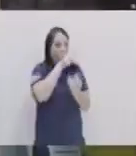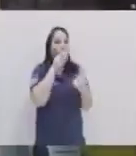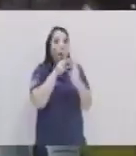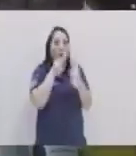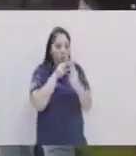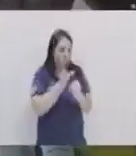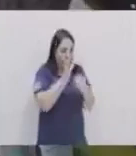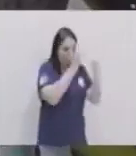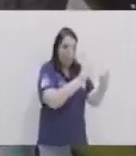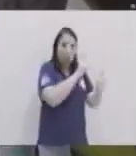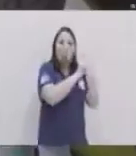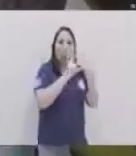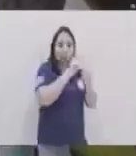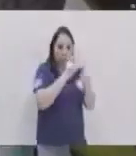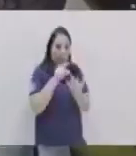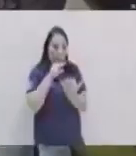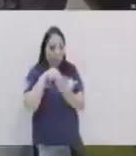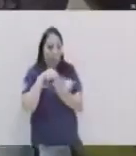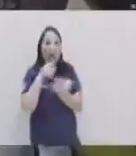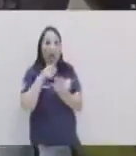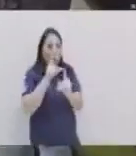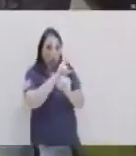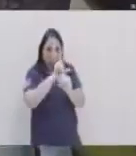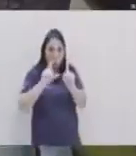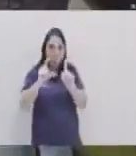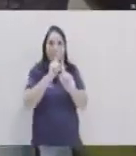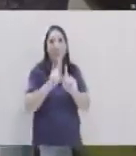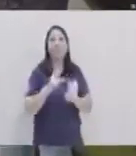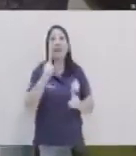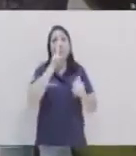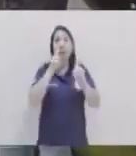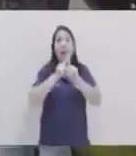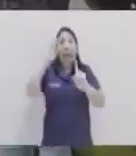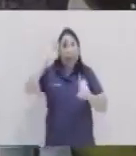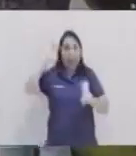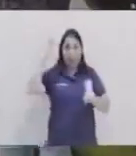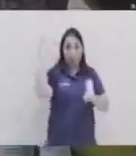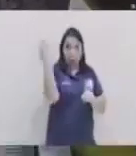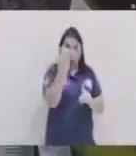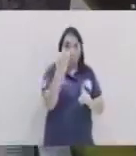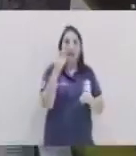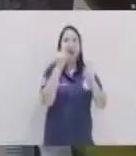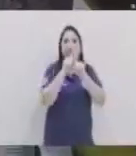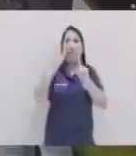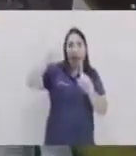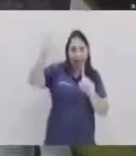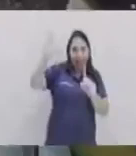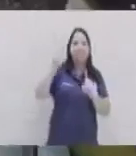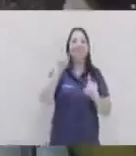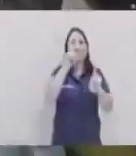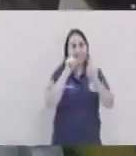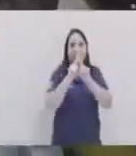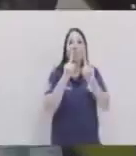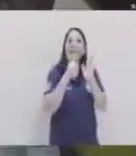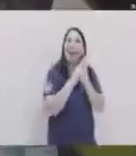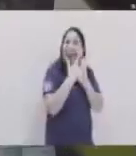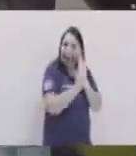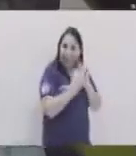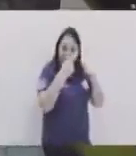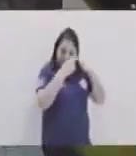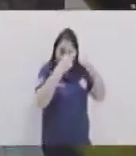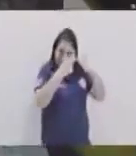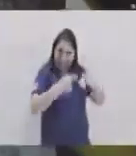culturas. Tanto como en Europa quedó todo plasmado, ya sea en tratados o en libros como libros